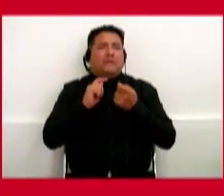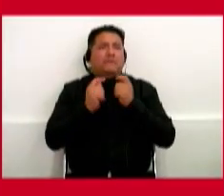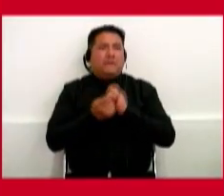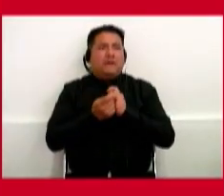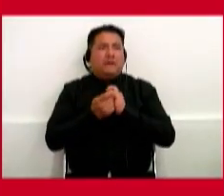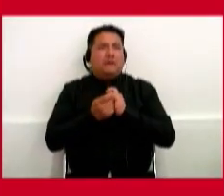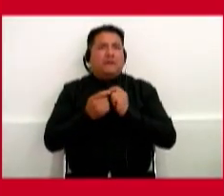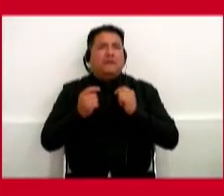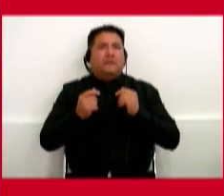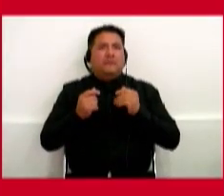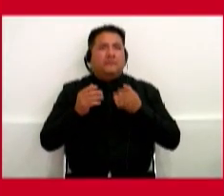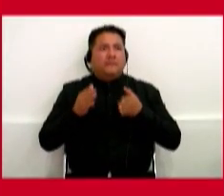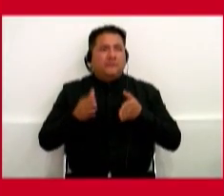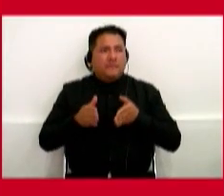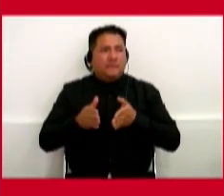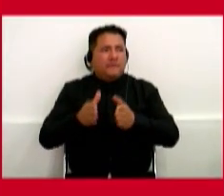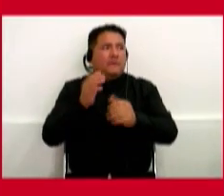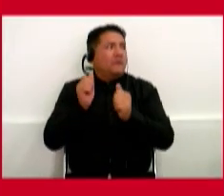tiempo.